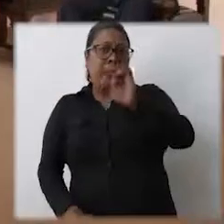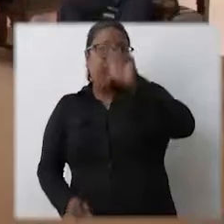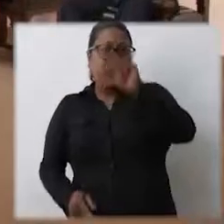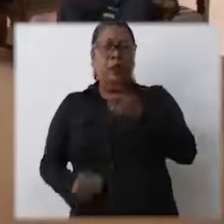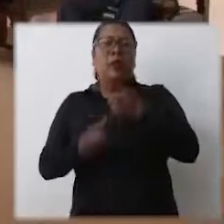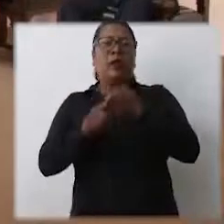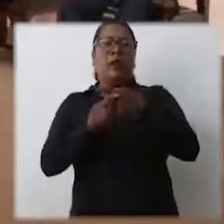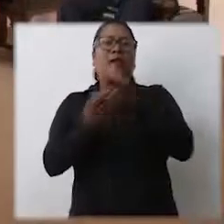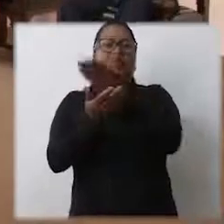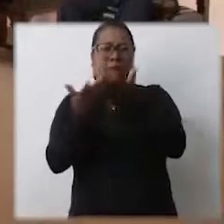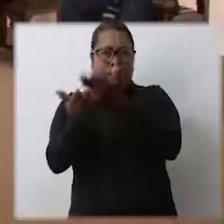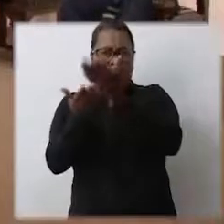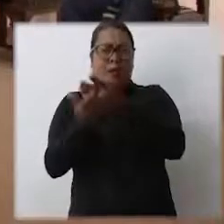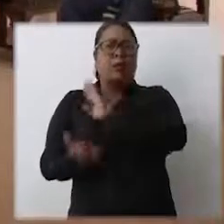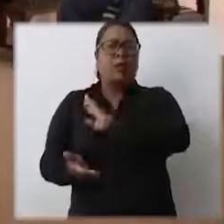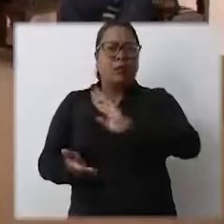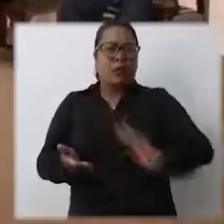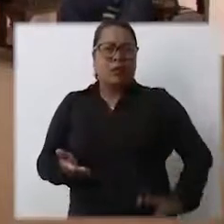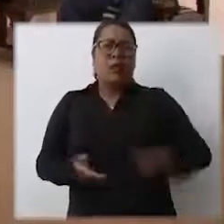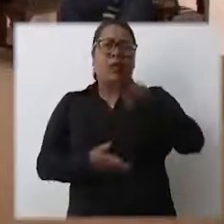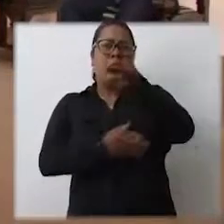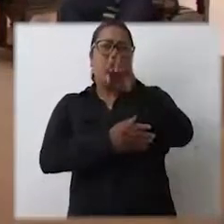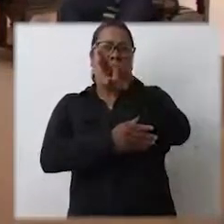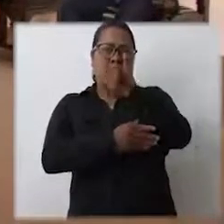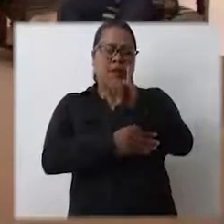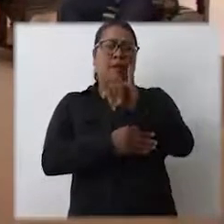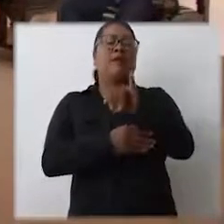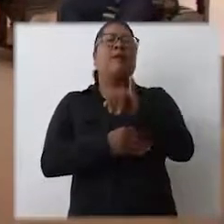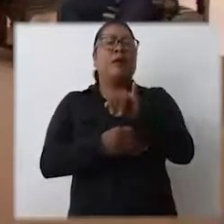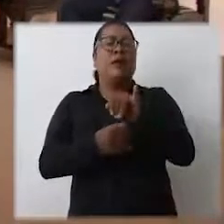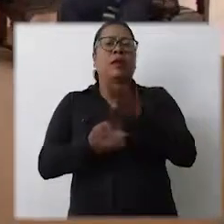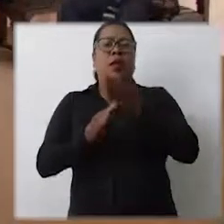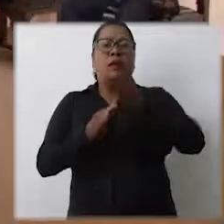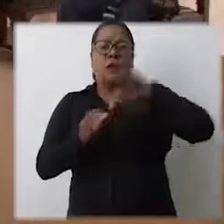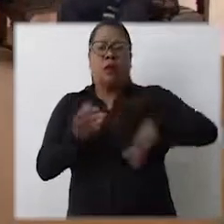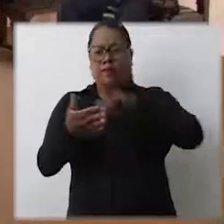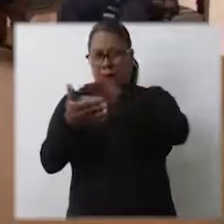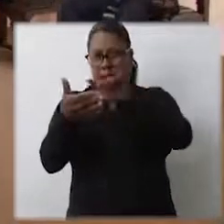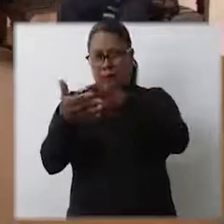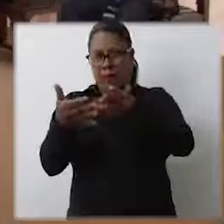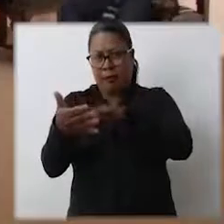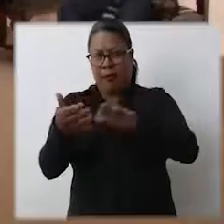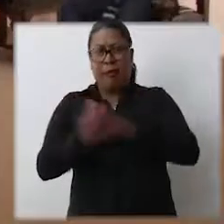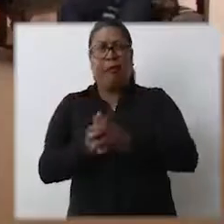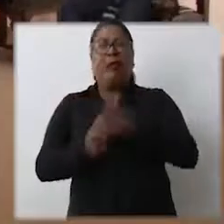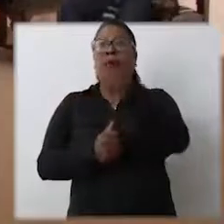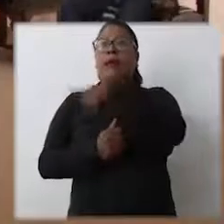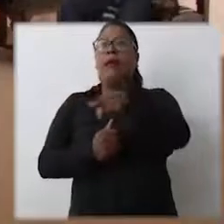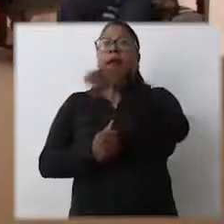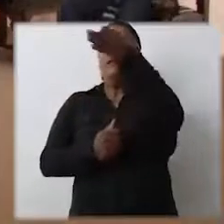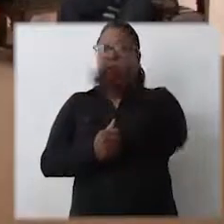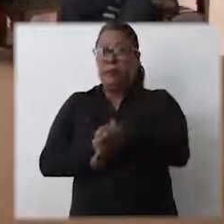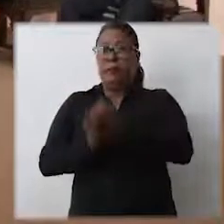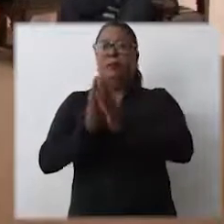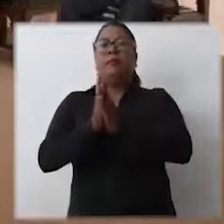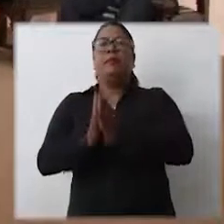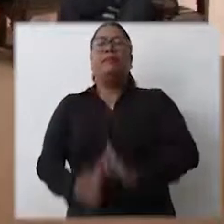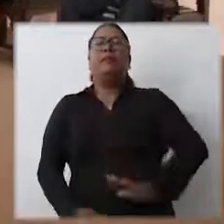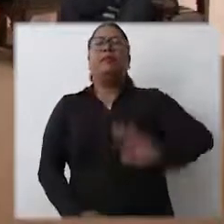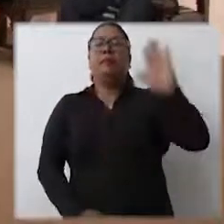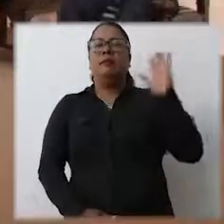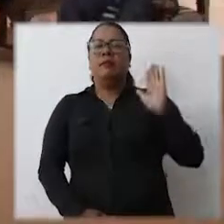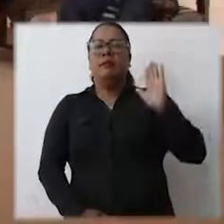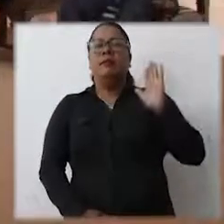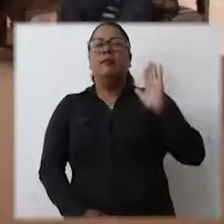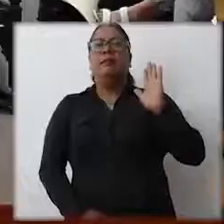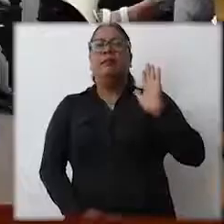Aprobado por unanimidad, señor presidente. Gracias, secretaria. Por favor, prosiga con el siguiente asunto en cartera. 2. Se da cuenta